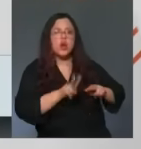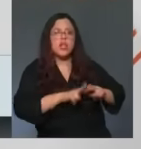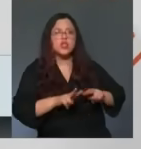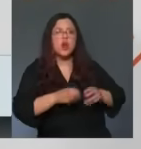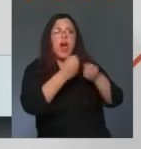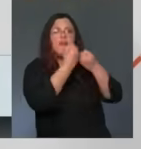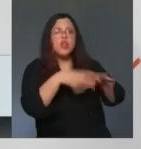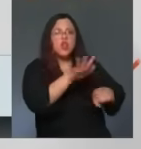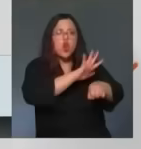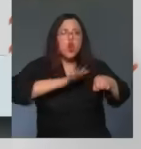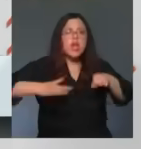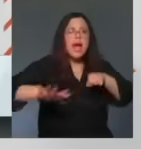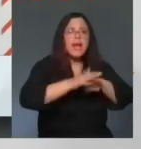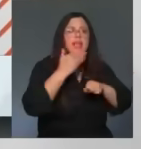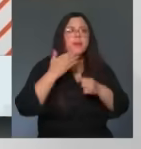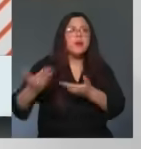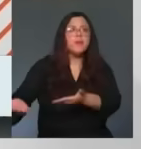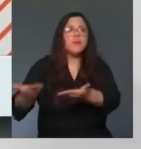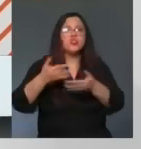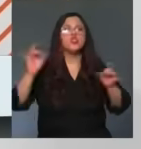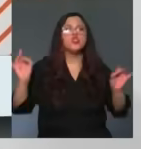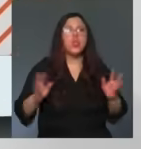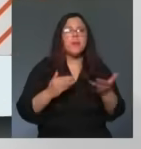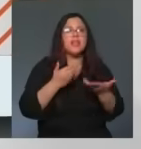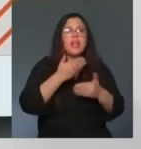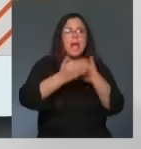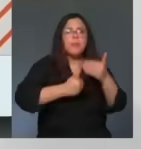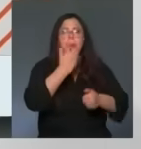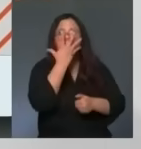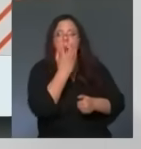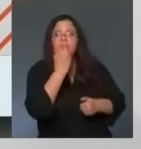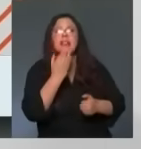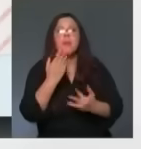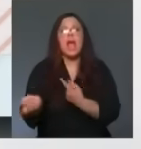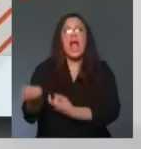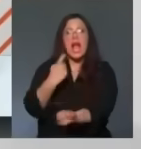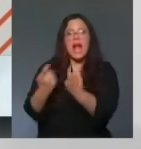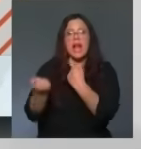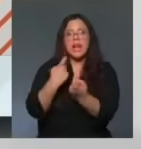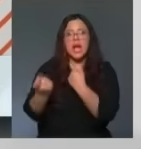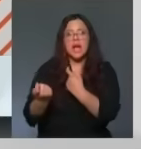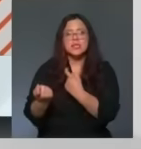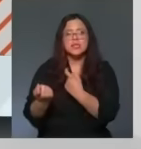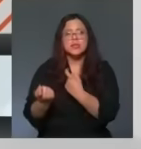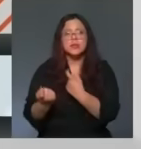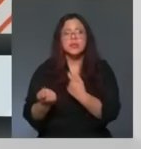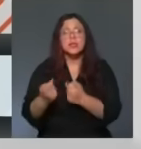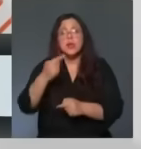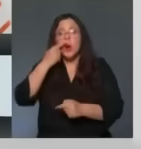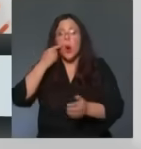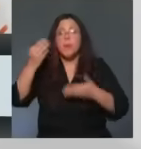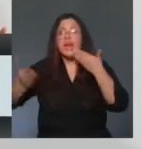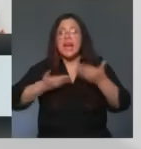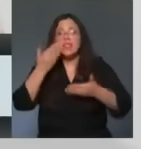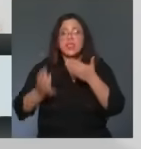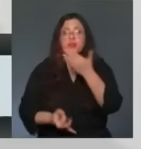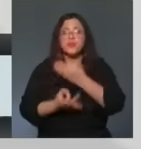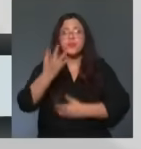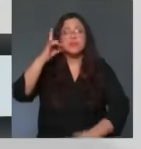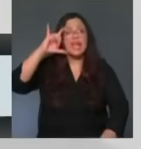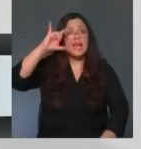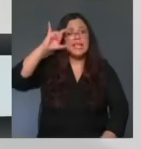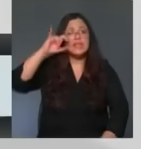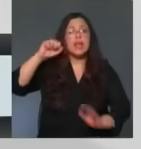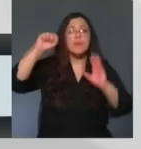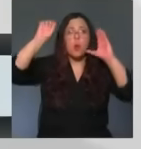the island and offered nothing more than paper towels and insults. El cantante compartió en su cuenta de Instagram un